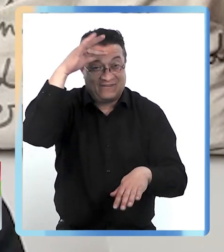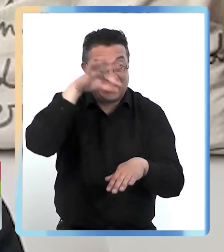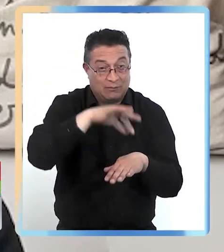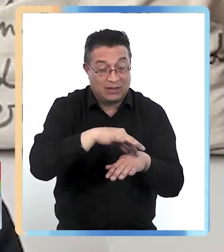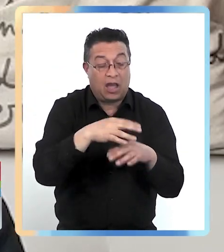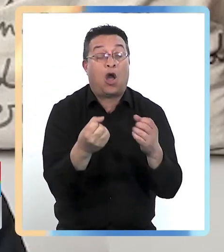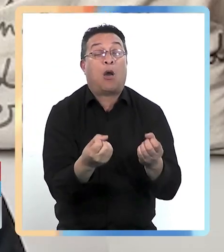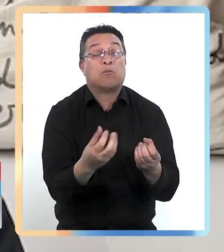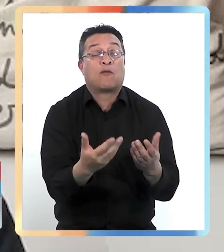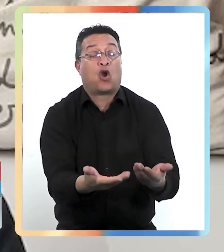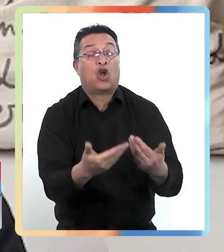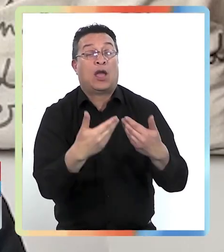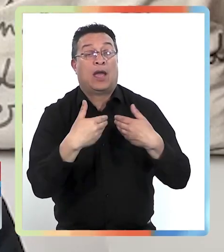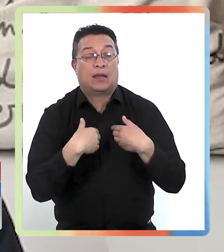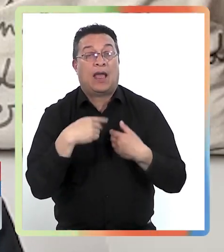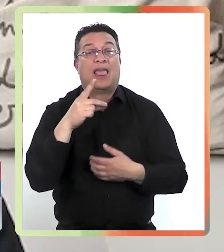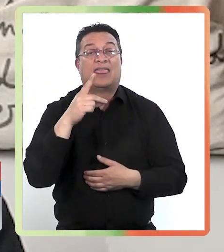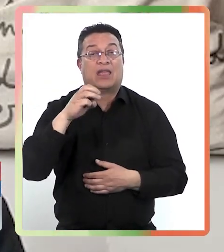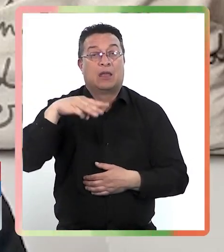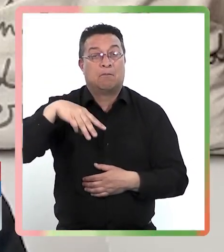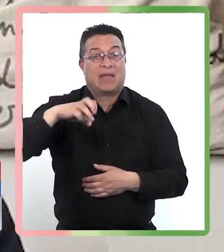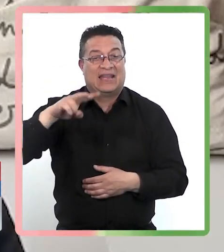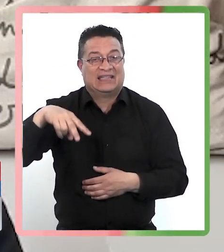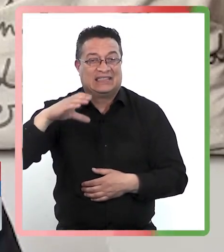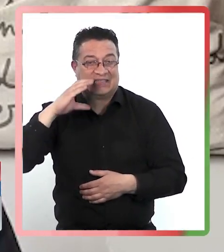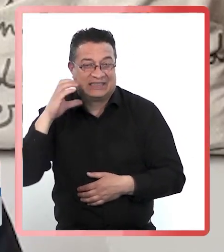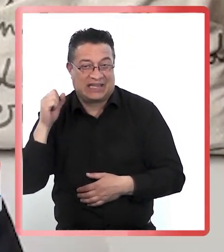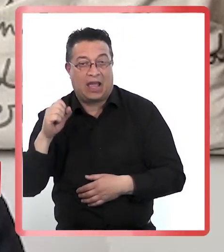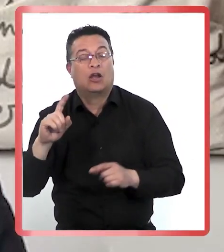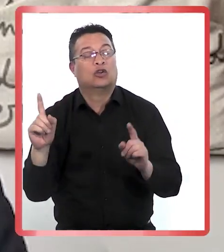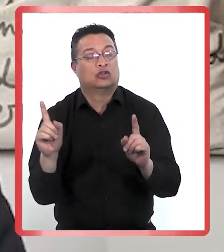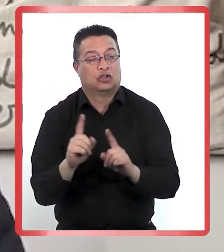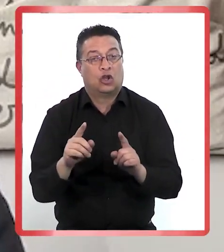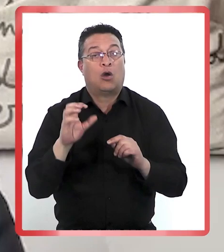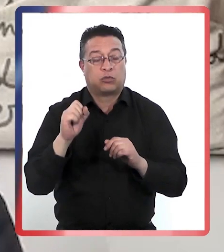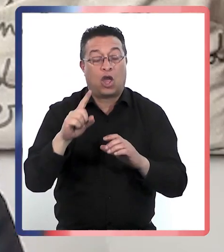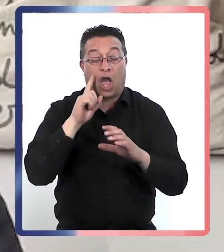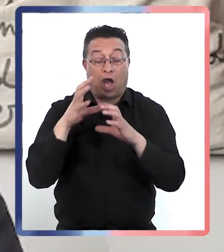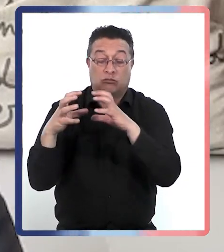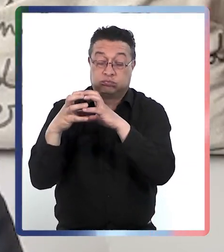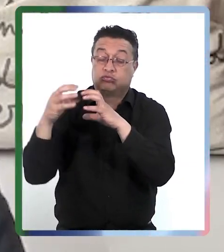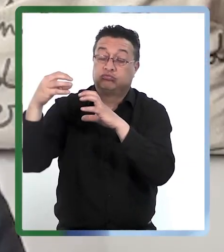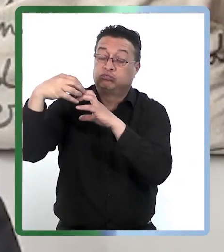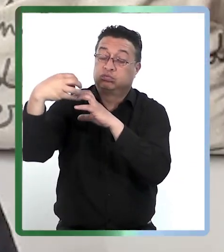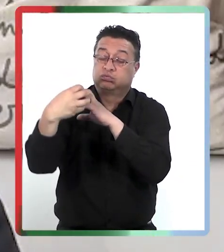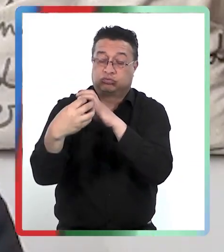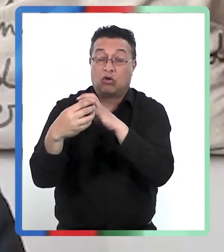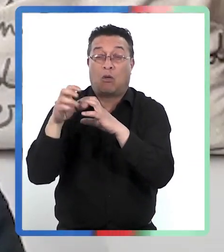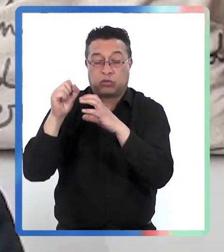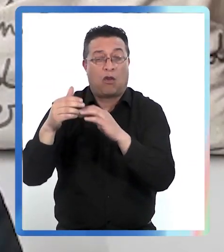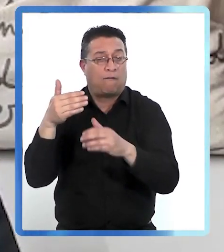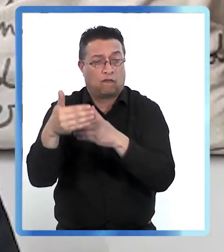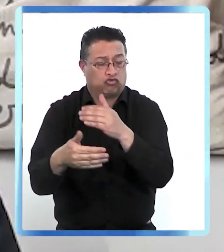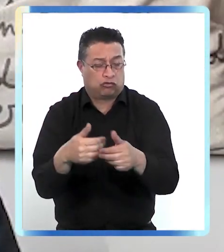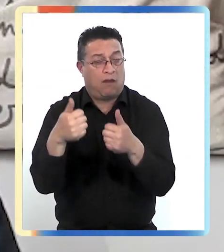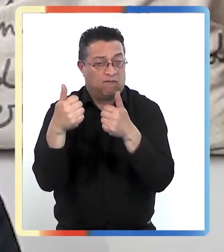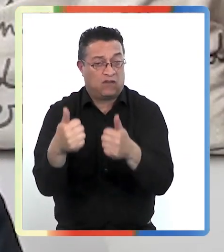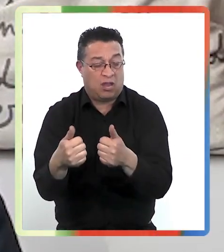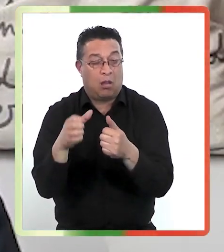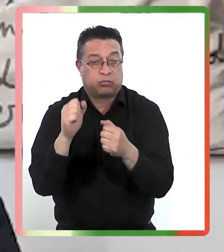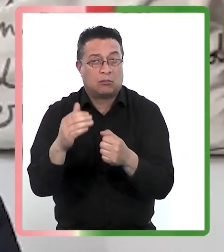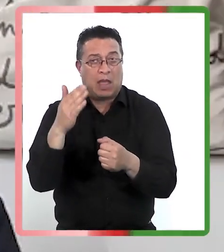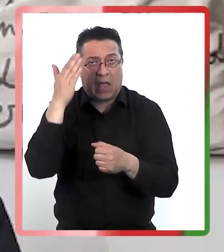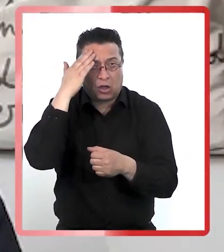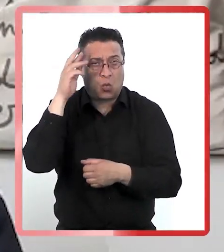esta enfermedad genere que uno tenga demencia. Sino, yo puedo tener, por ejemplo, esta proteína en mi cabeza y seguir funcionando